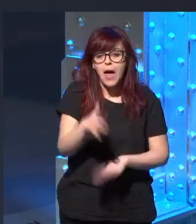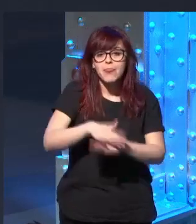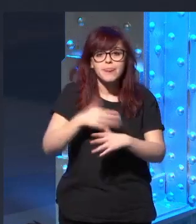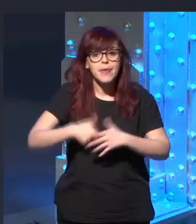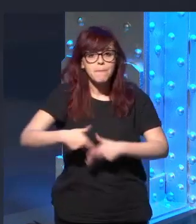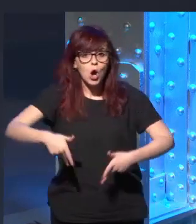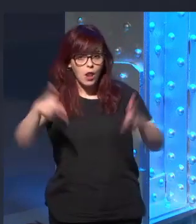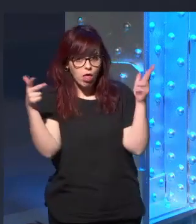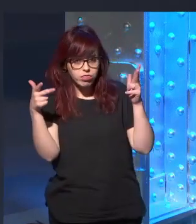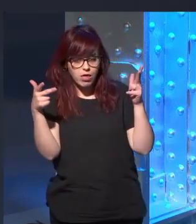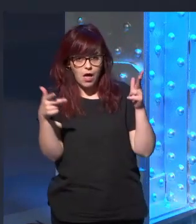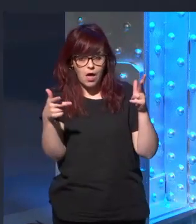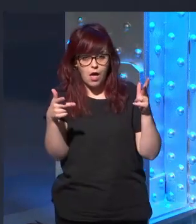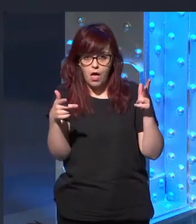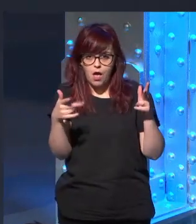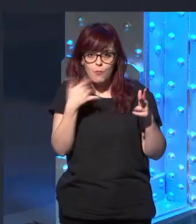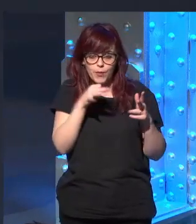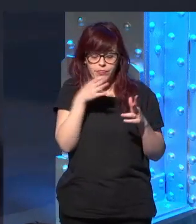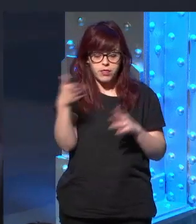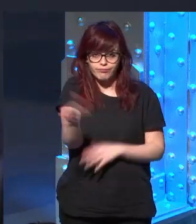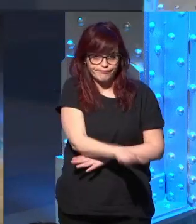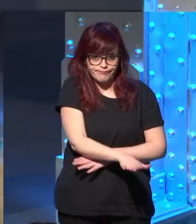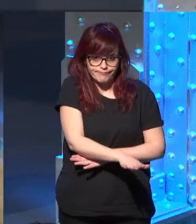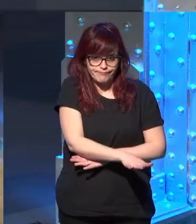democracia. Que no es poco. No está mal.